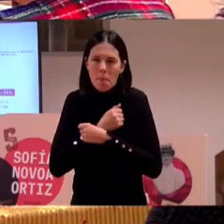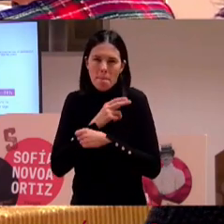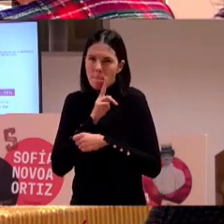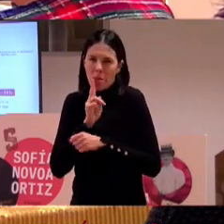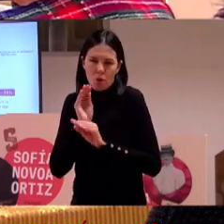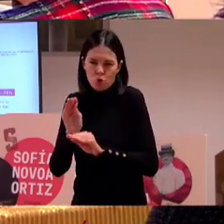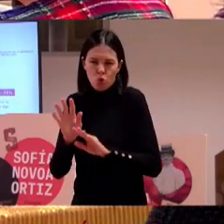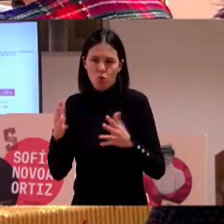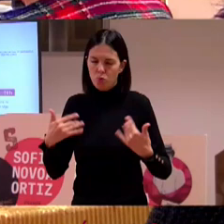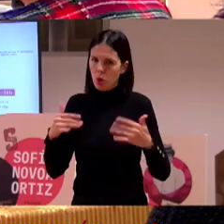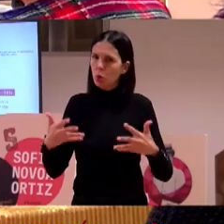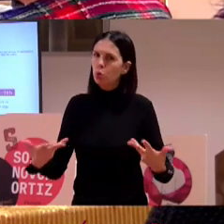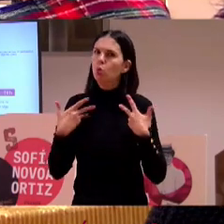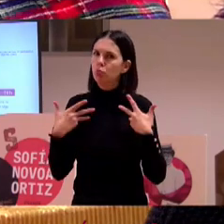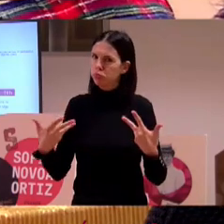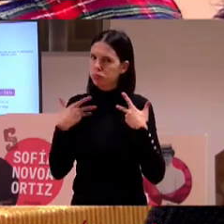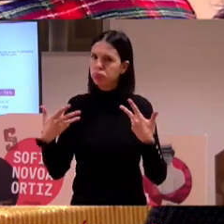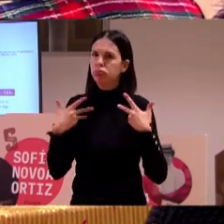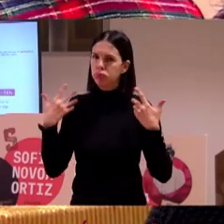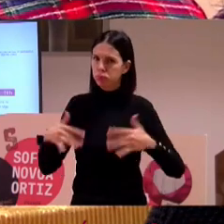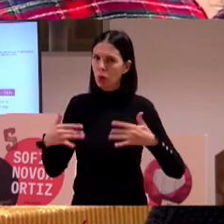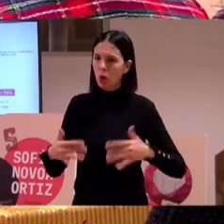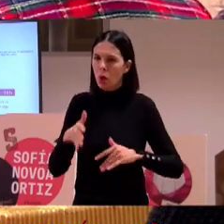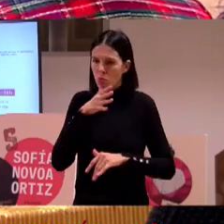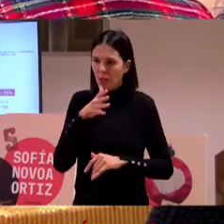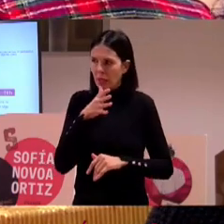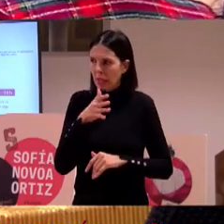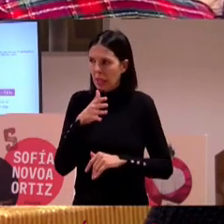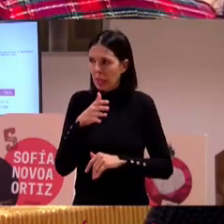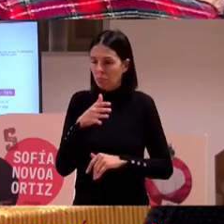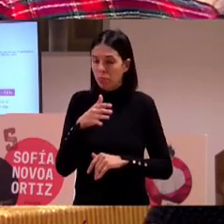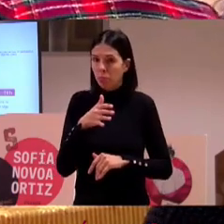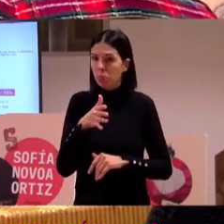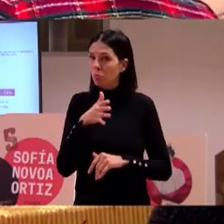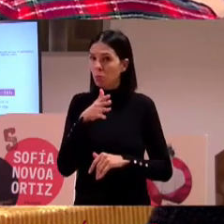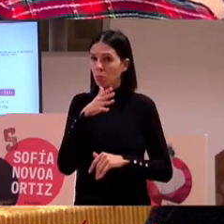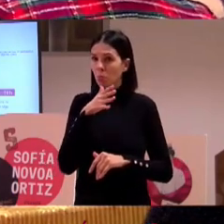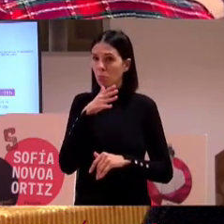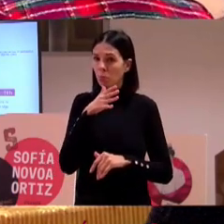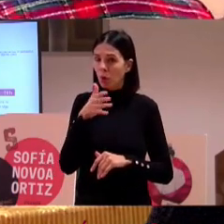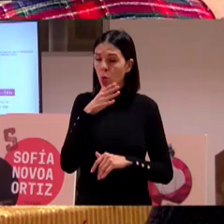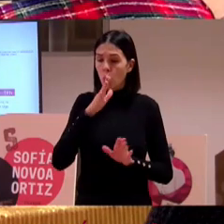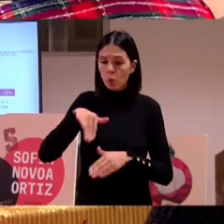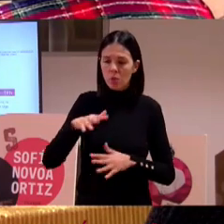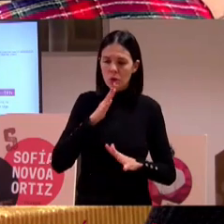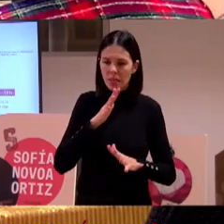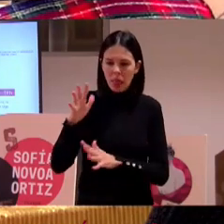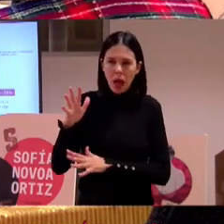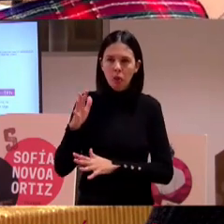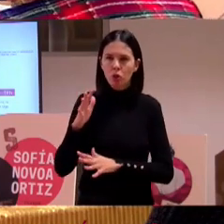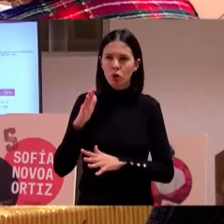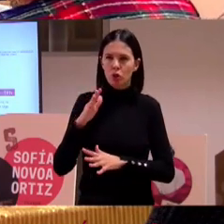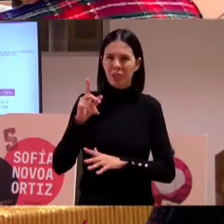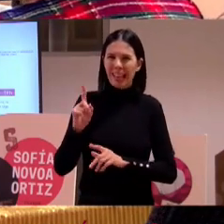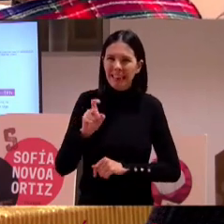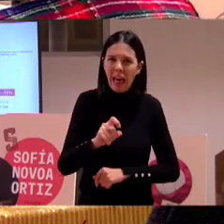Para ella fue un golpe durísimo. Sí. Porque siempre había estado mala, vamos, los últimos 10 años había tenido un cáncer de mama,